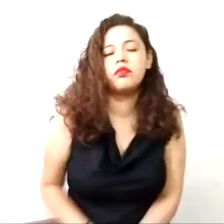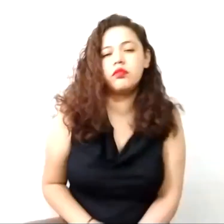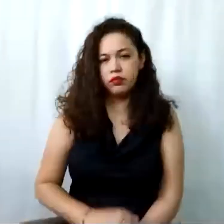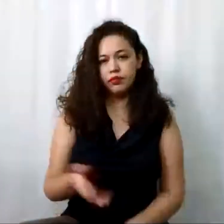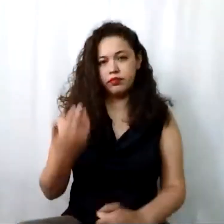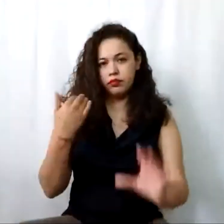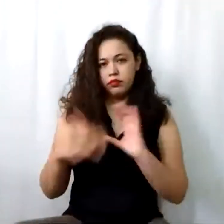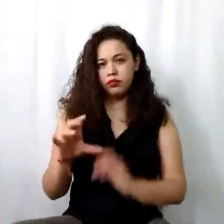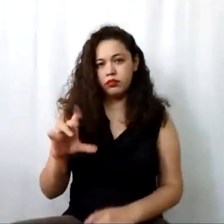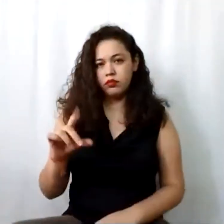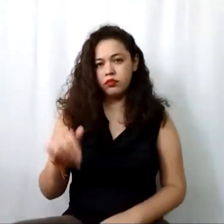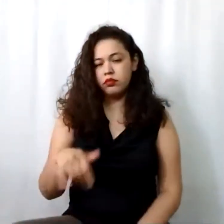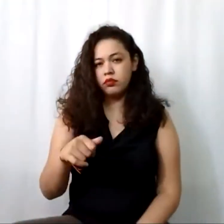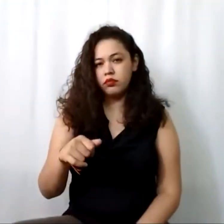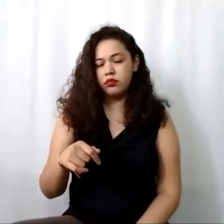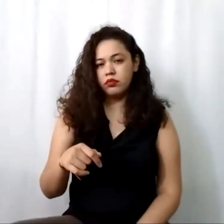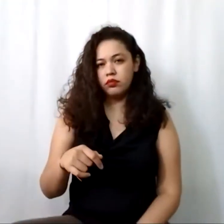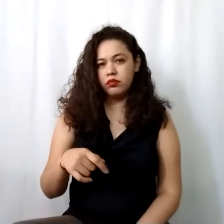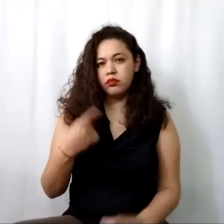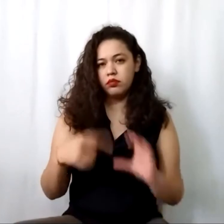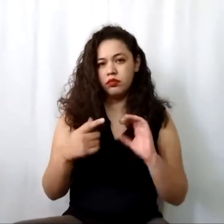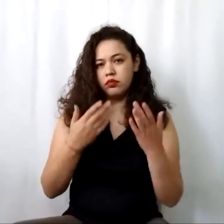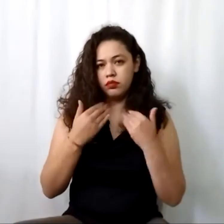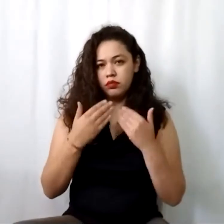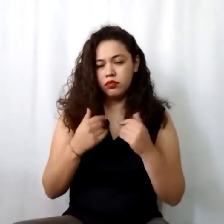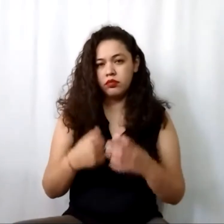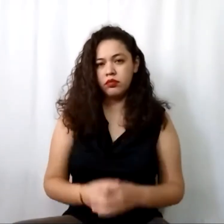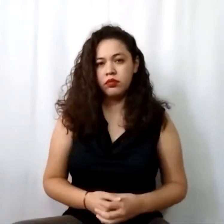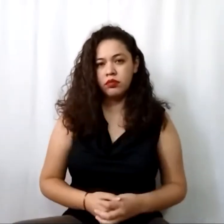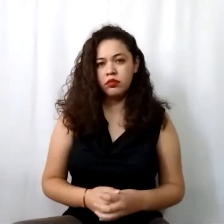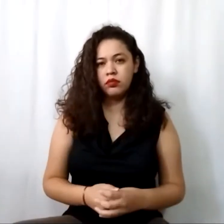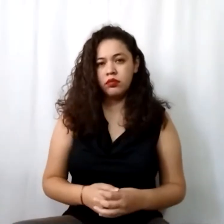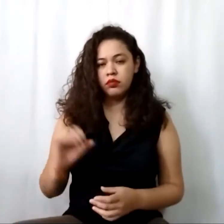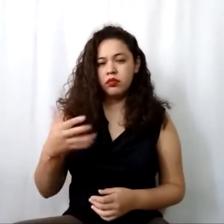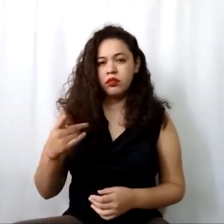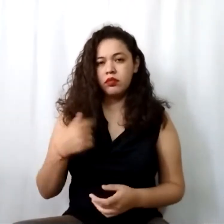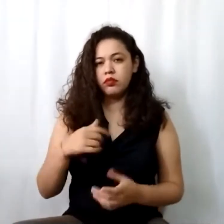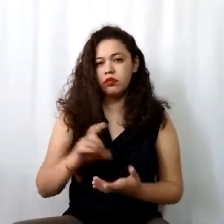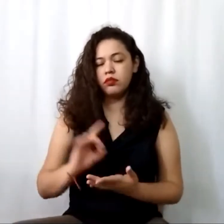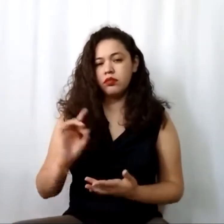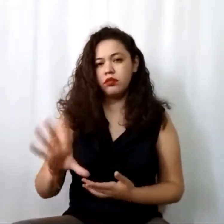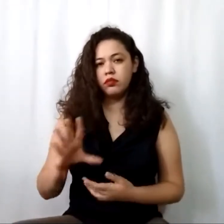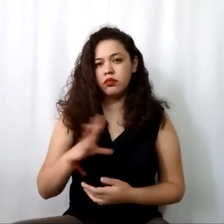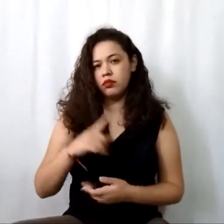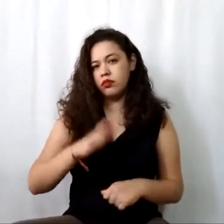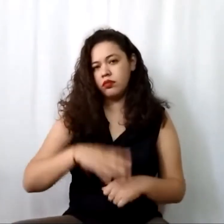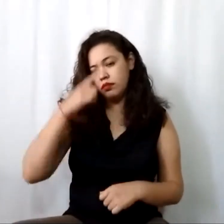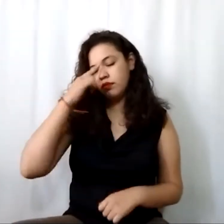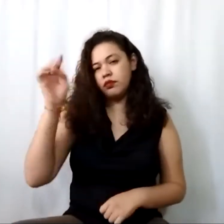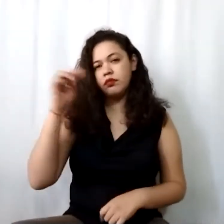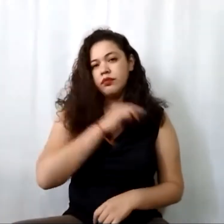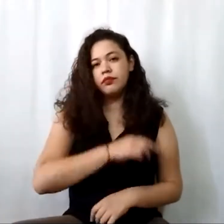No, creo que no tengo los correos. Estaba buscando los correos. Ah, yo se lo puse en el chat. Ah, el mío para más rápido.